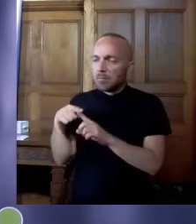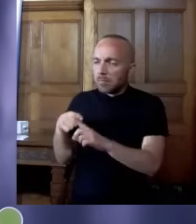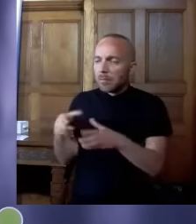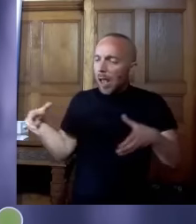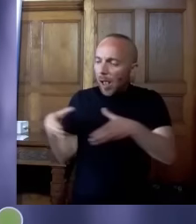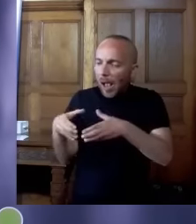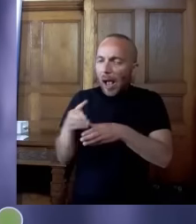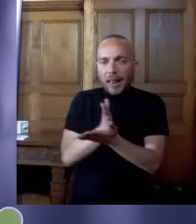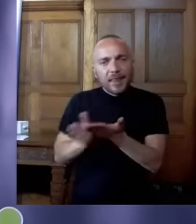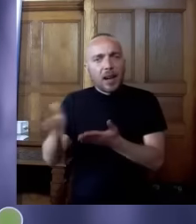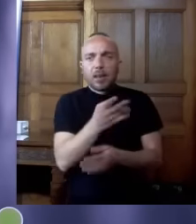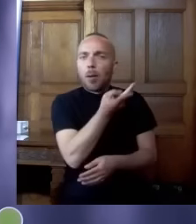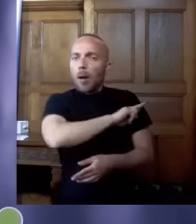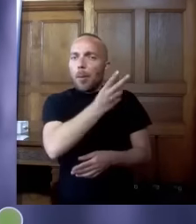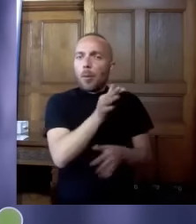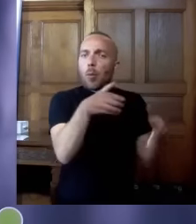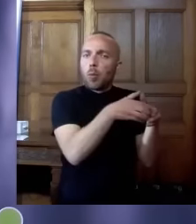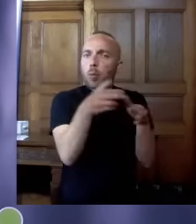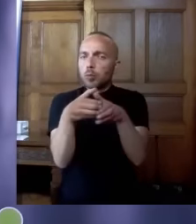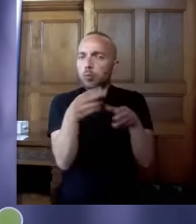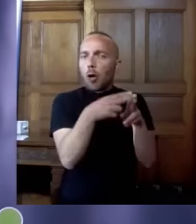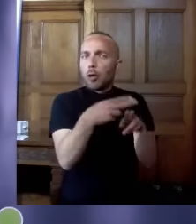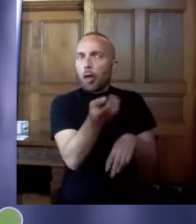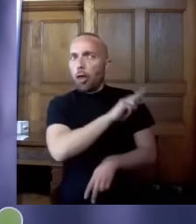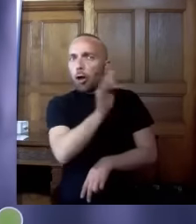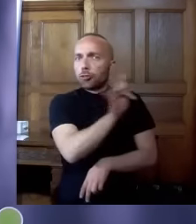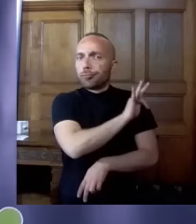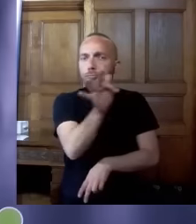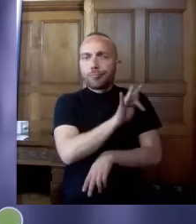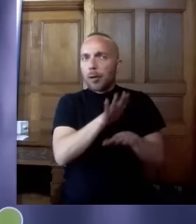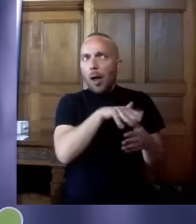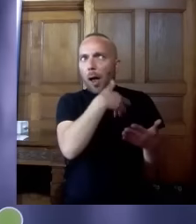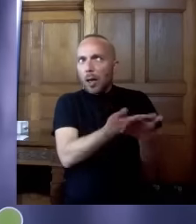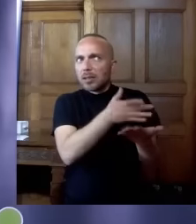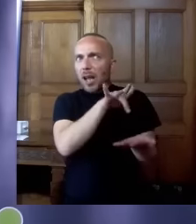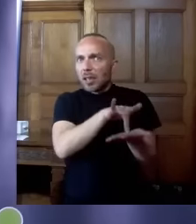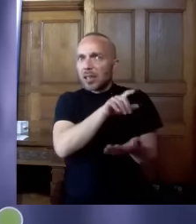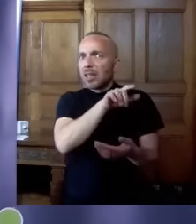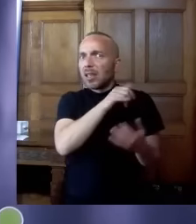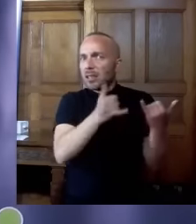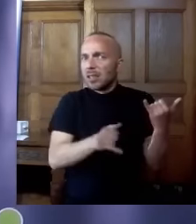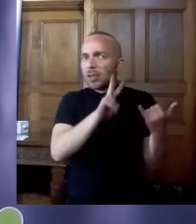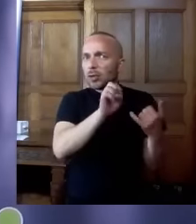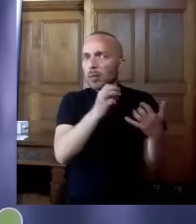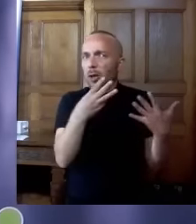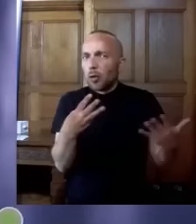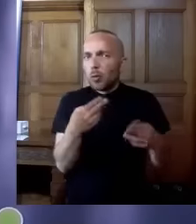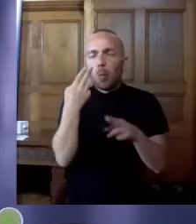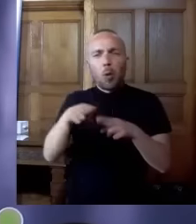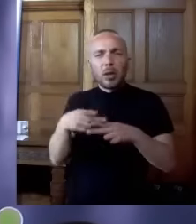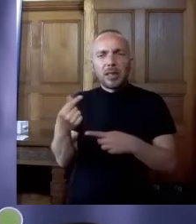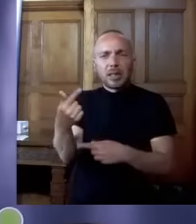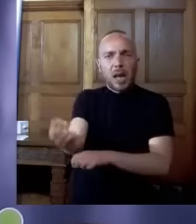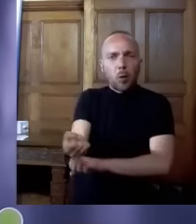alternativa al bipartidismo que nos había llevado a la crisis del 2008 y a las políticas de austeridad que tanto